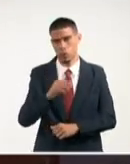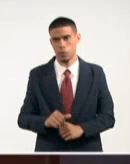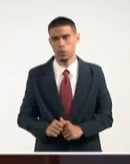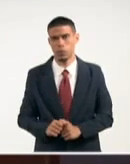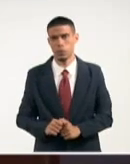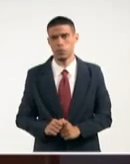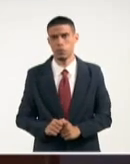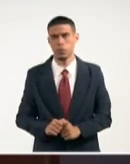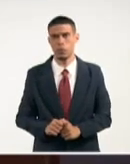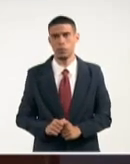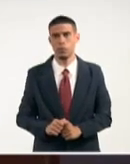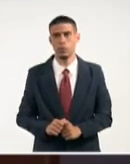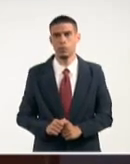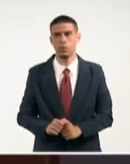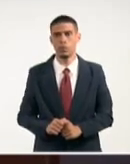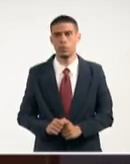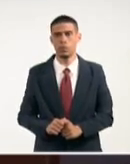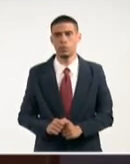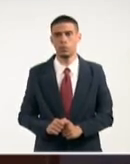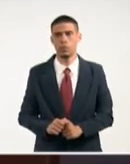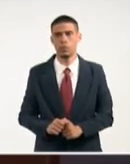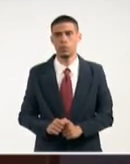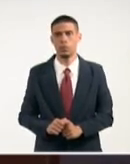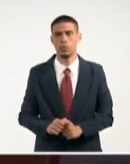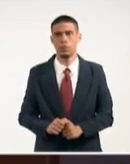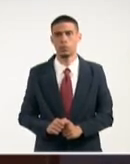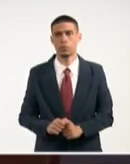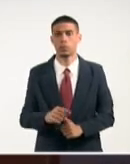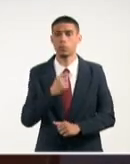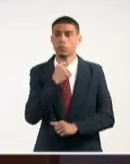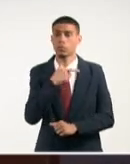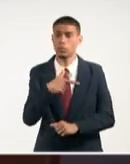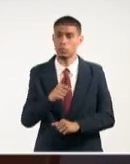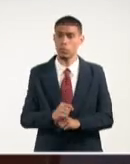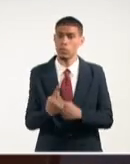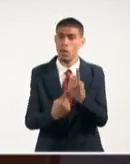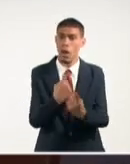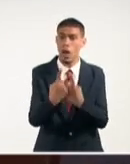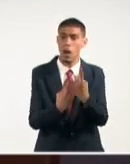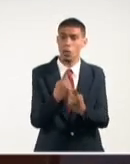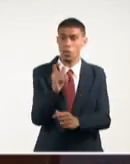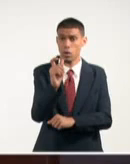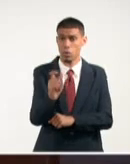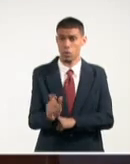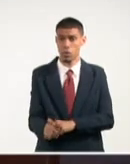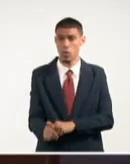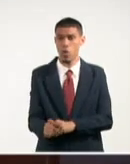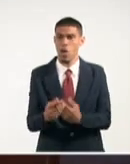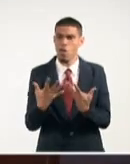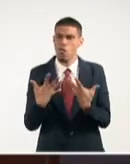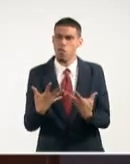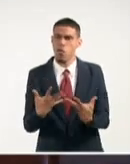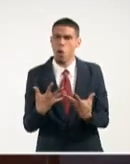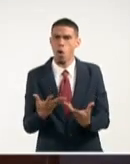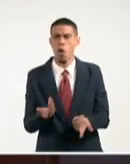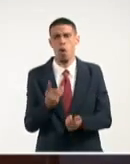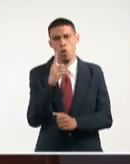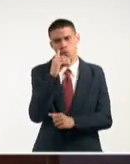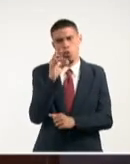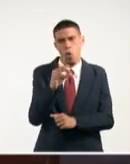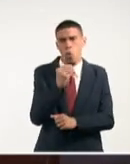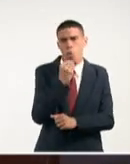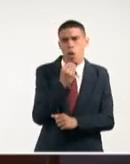estén a la altura que exige el momento, deben ceder su puesto a otro compañero